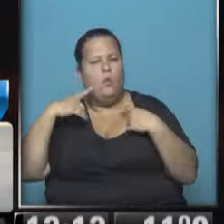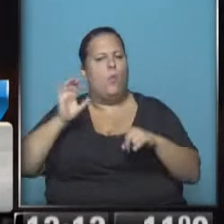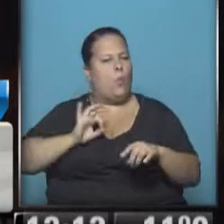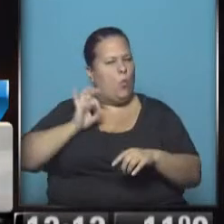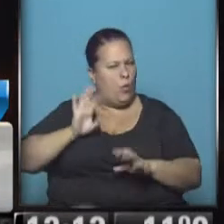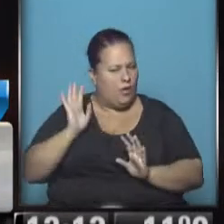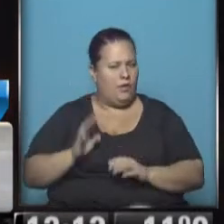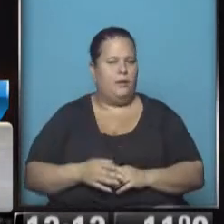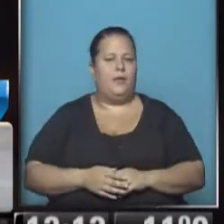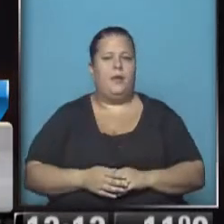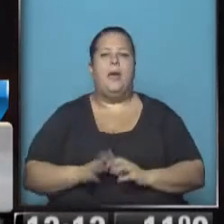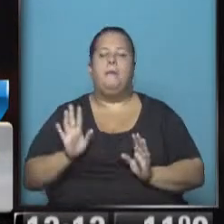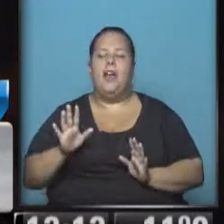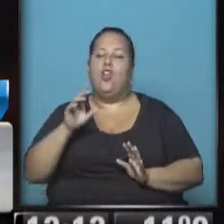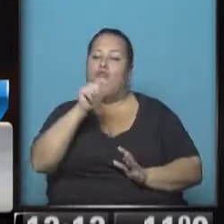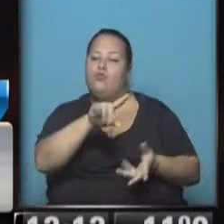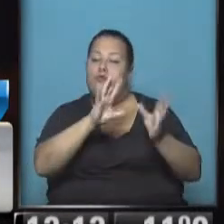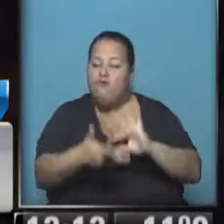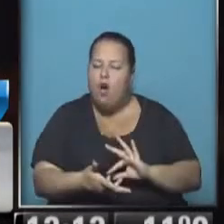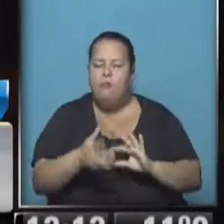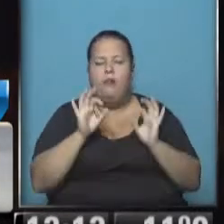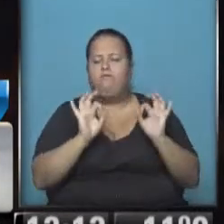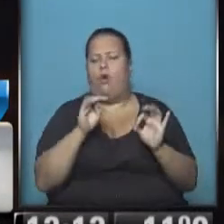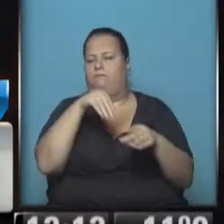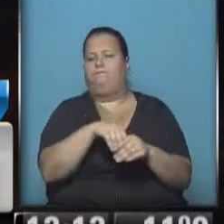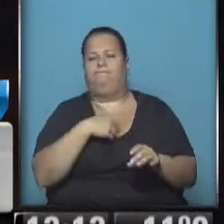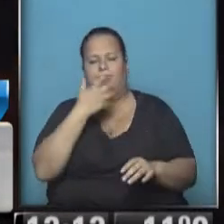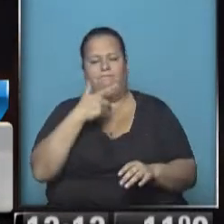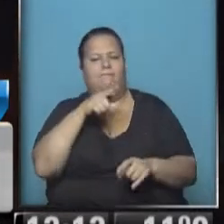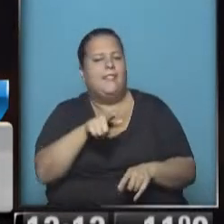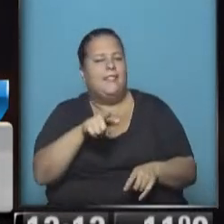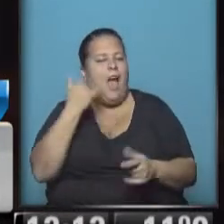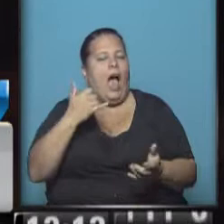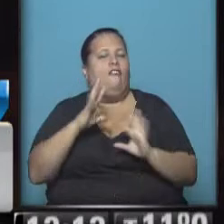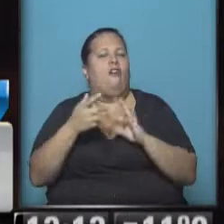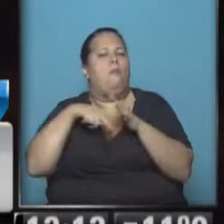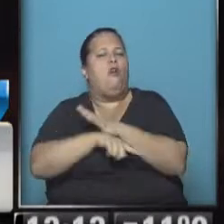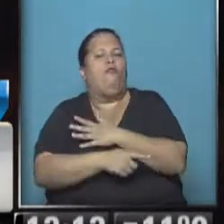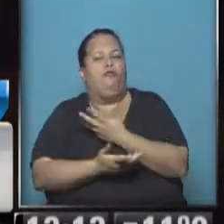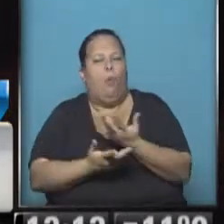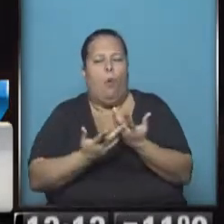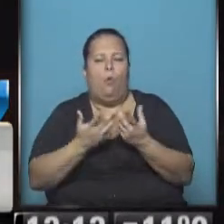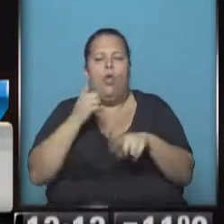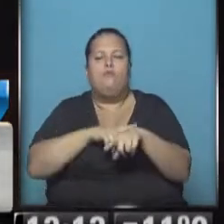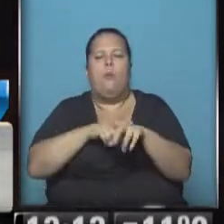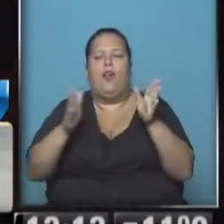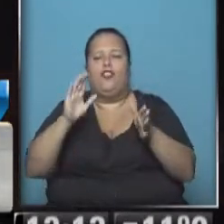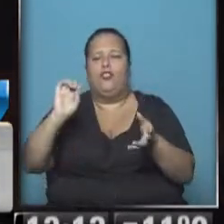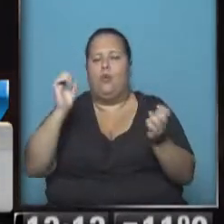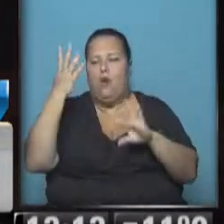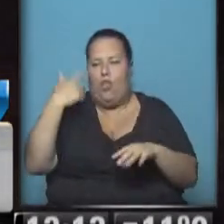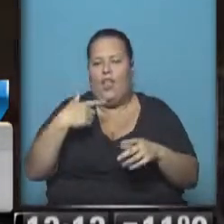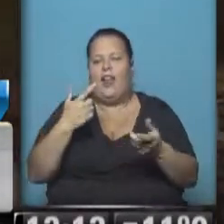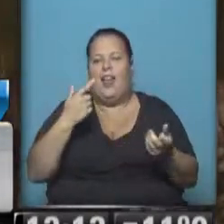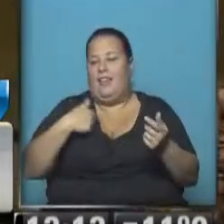antigua. Pero la versión de Manolo contenía todo y encima tenía esa profundidad y esa contemporaneidad que